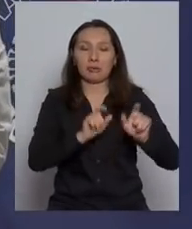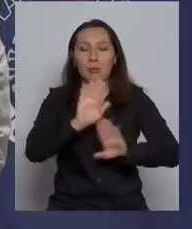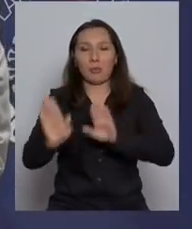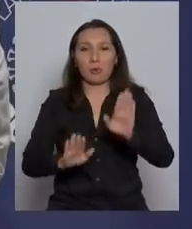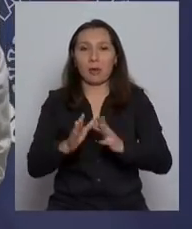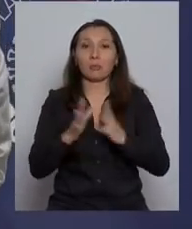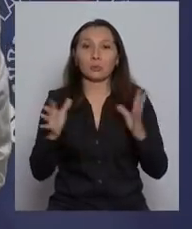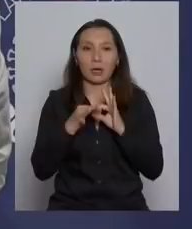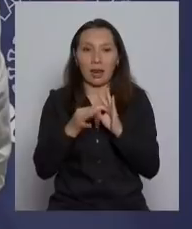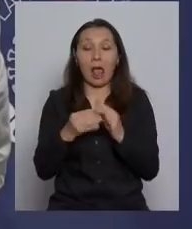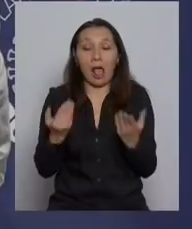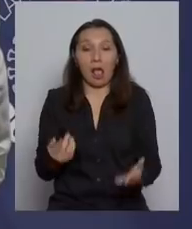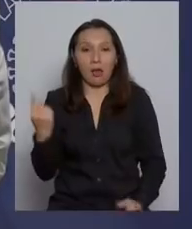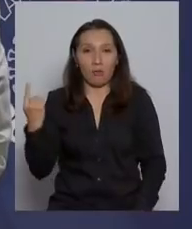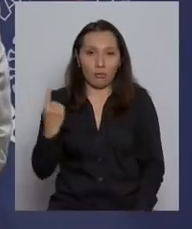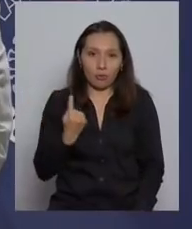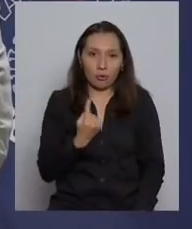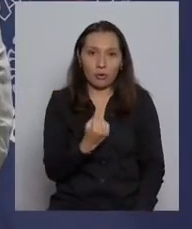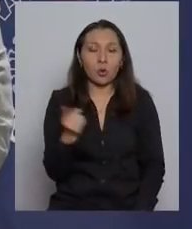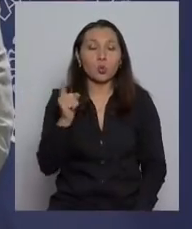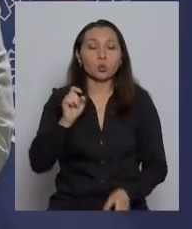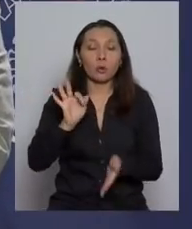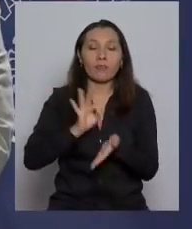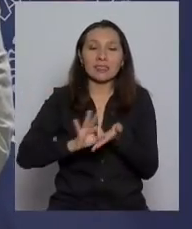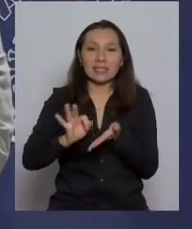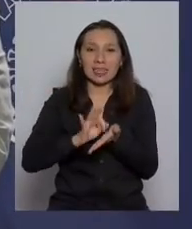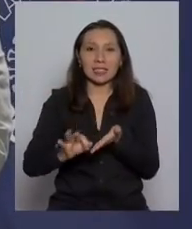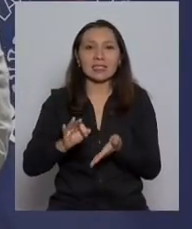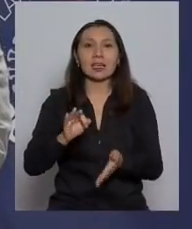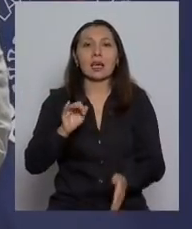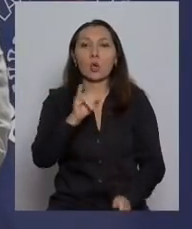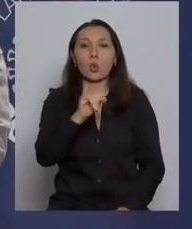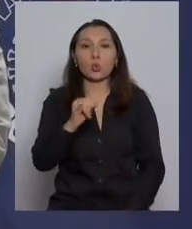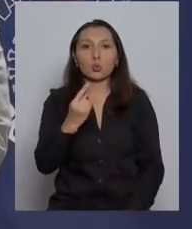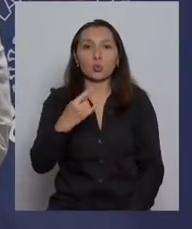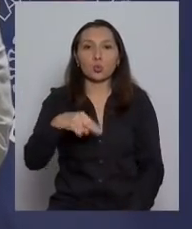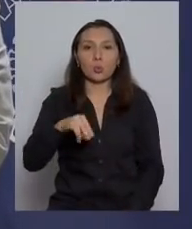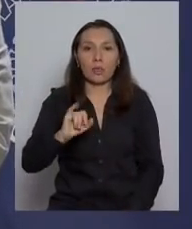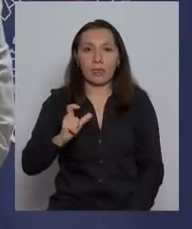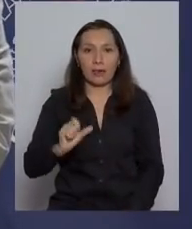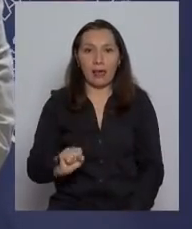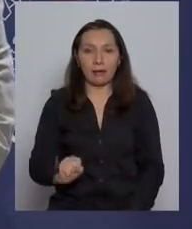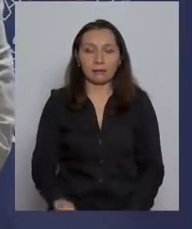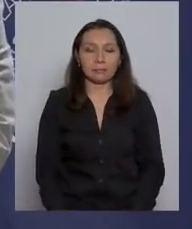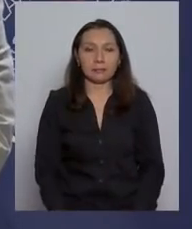gracias. Voy a dejar ahora al subsecretario Arturo Zúñiga.